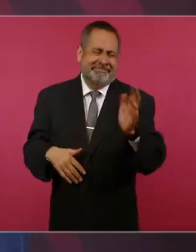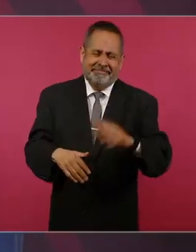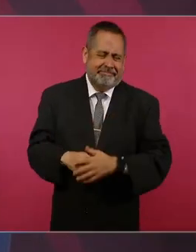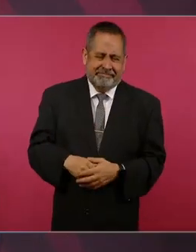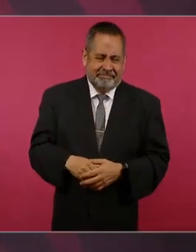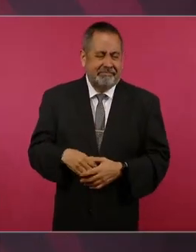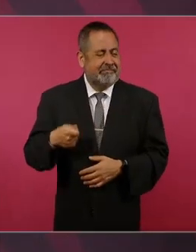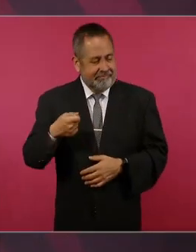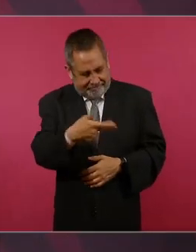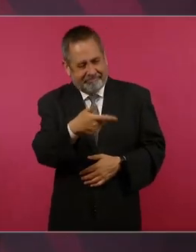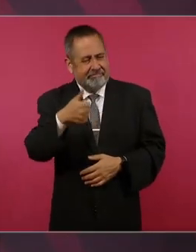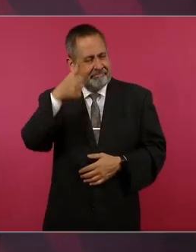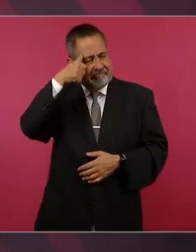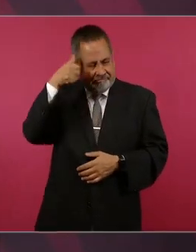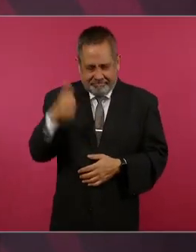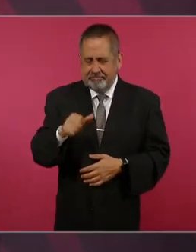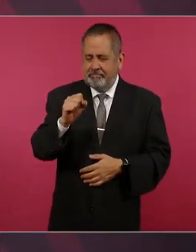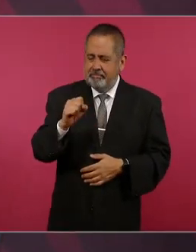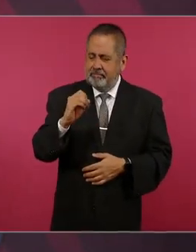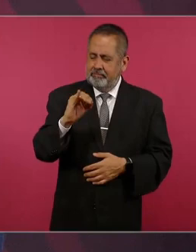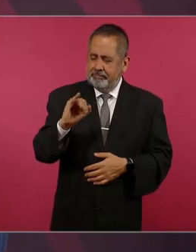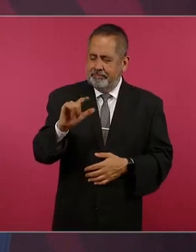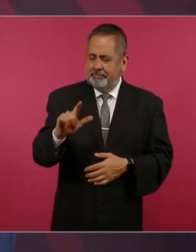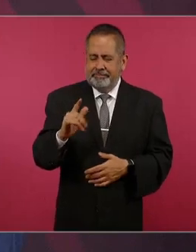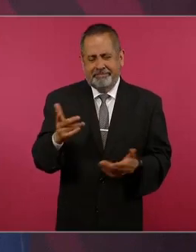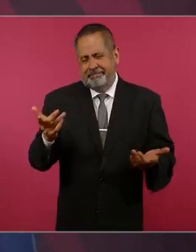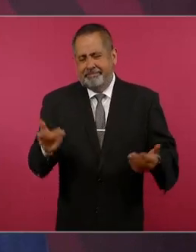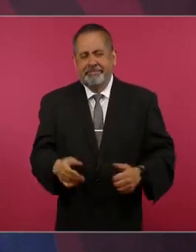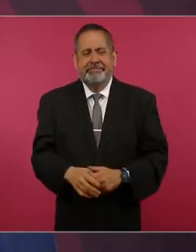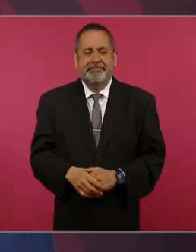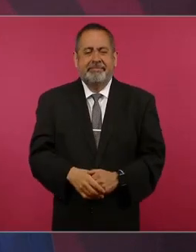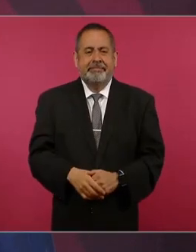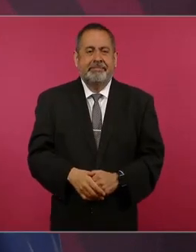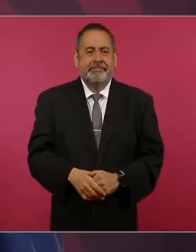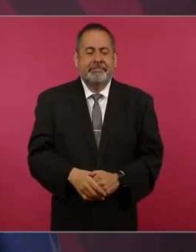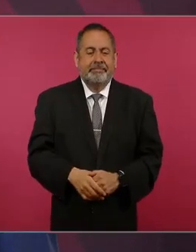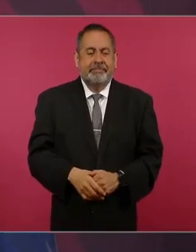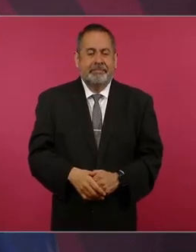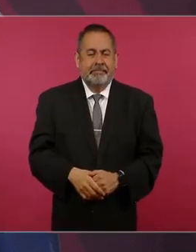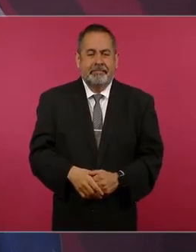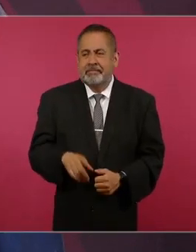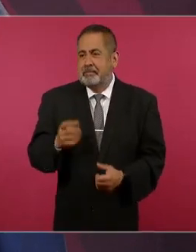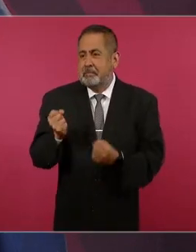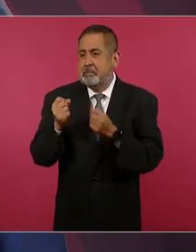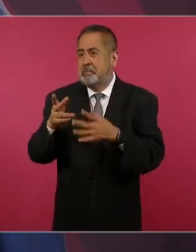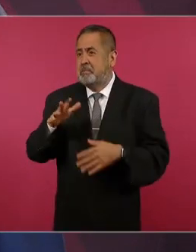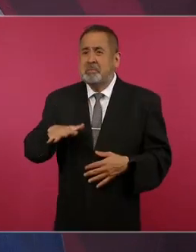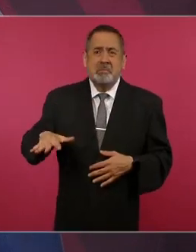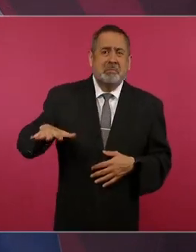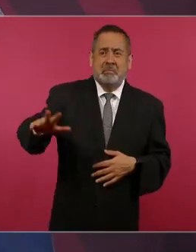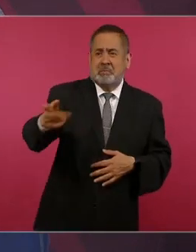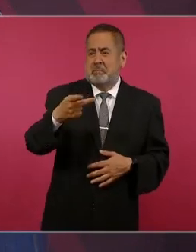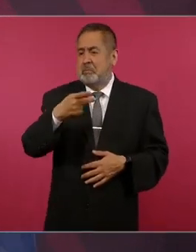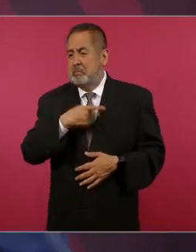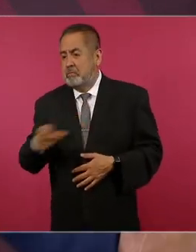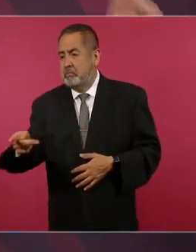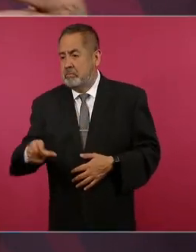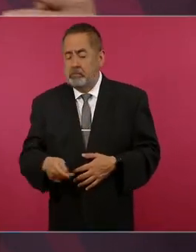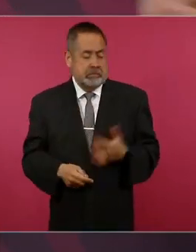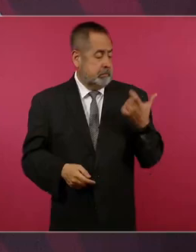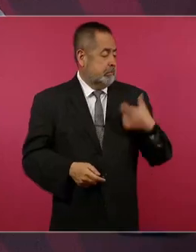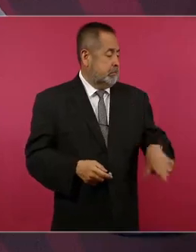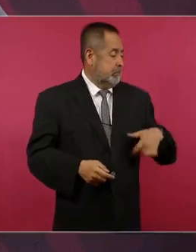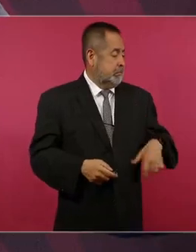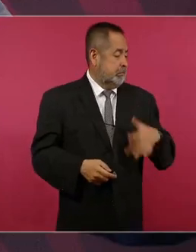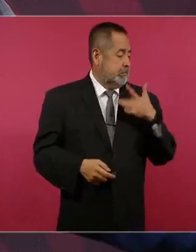Pecado social, habiendo tanta pobreza, imagínense alguien que